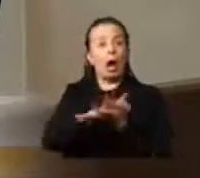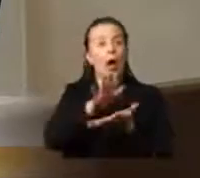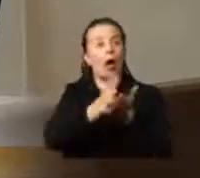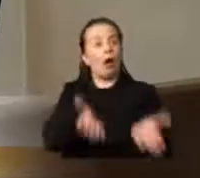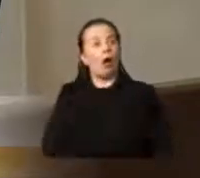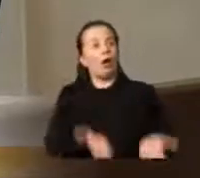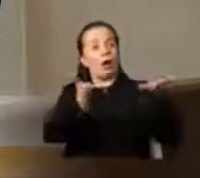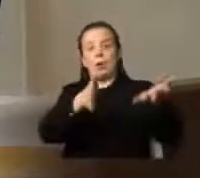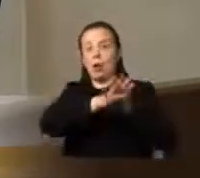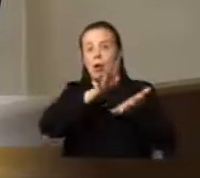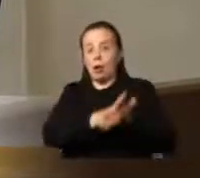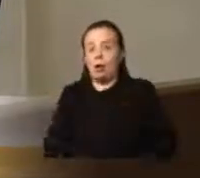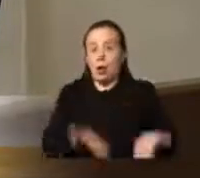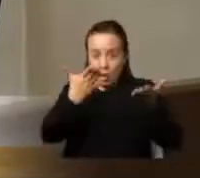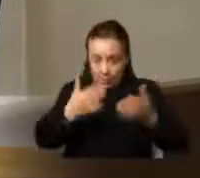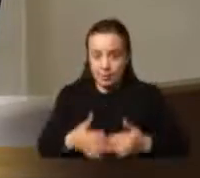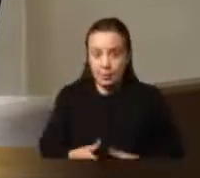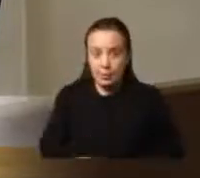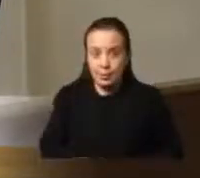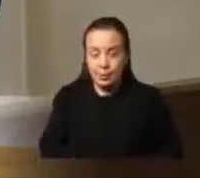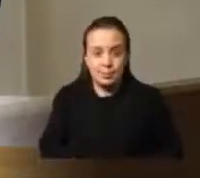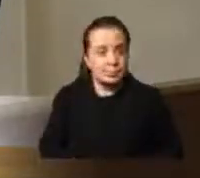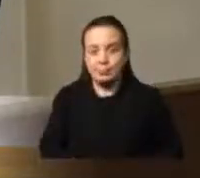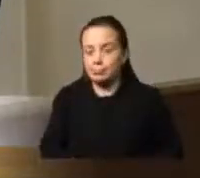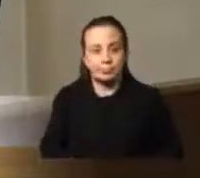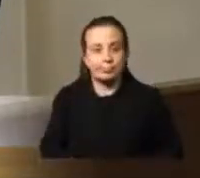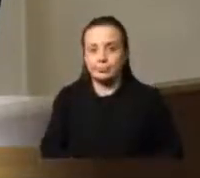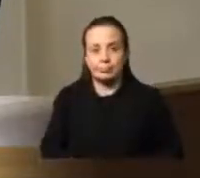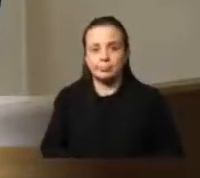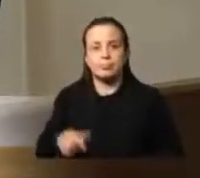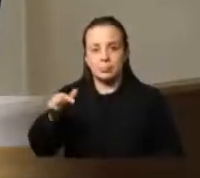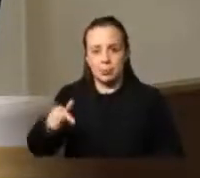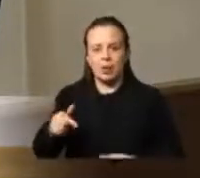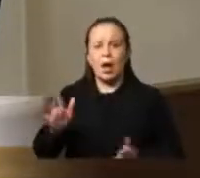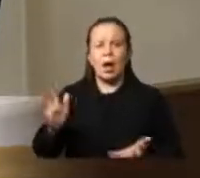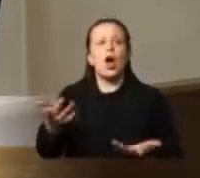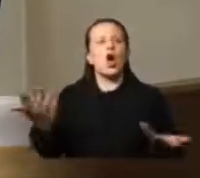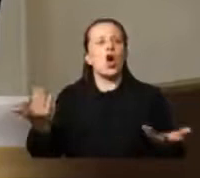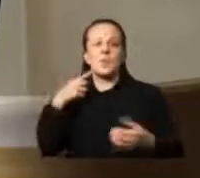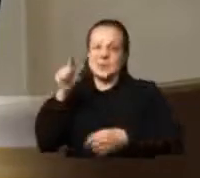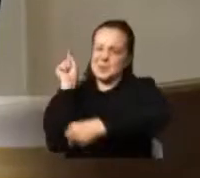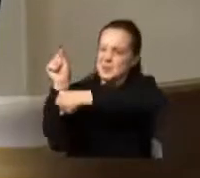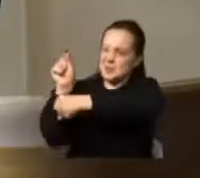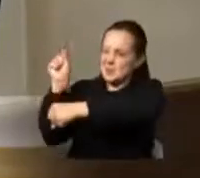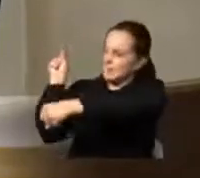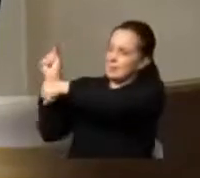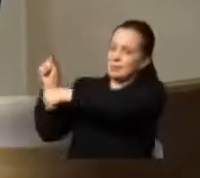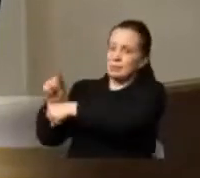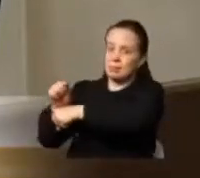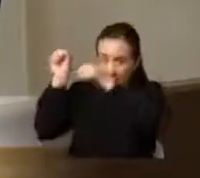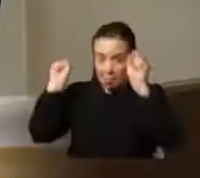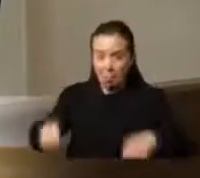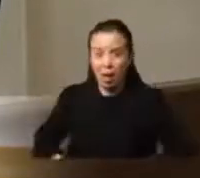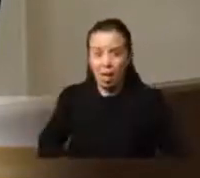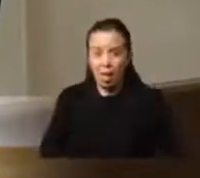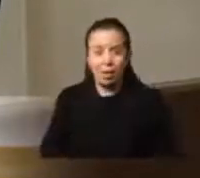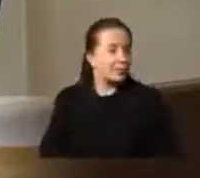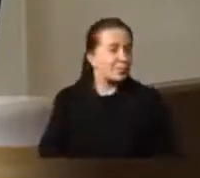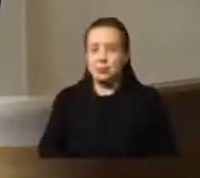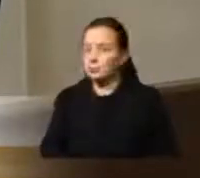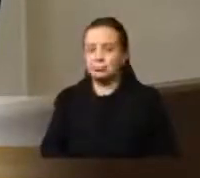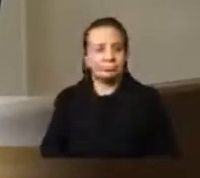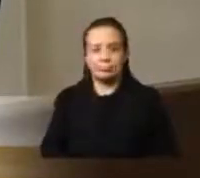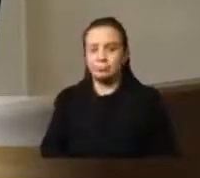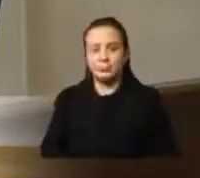trato de guerra, que no se puede seguir estigmatizando, que no se